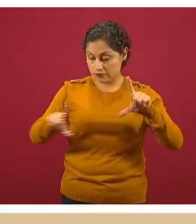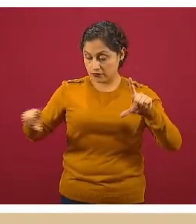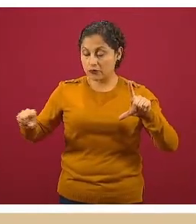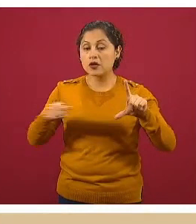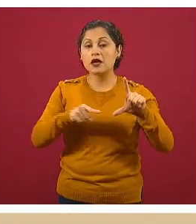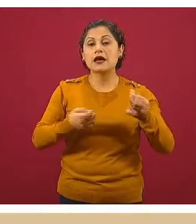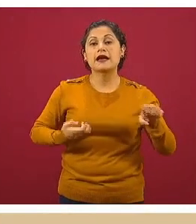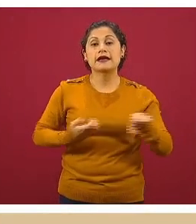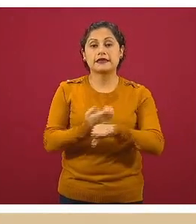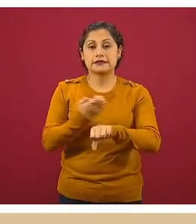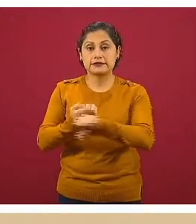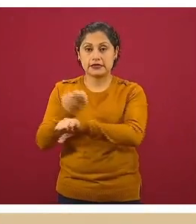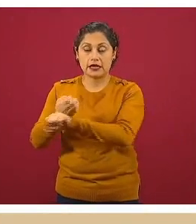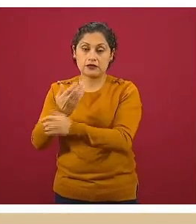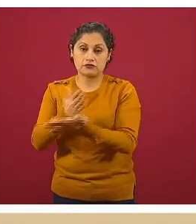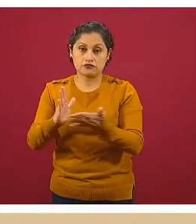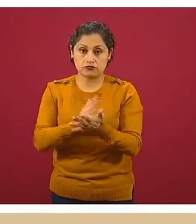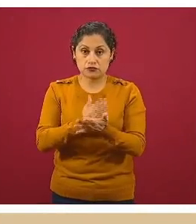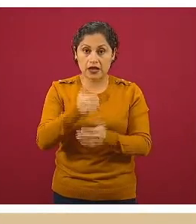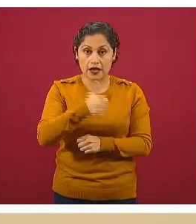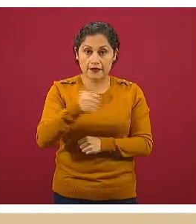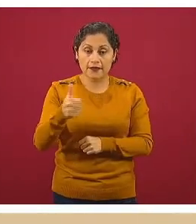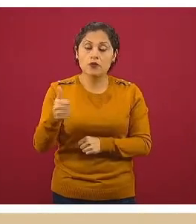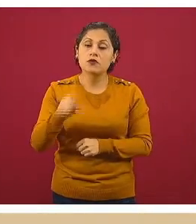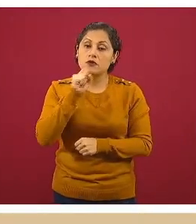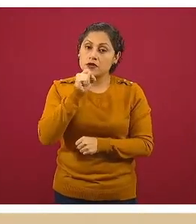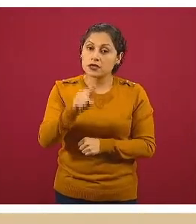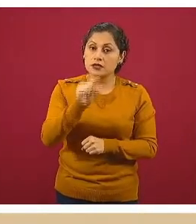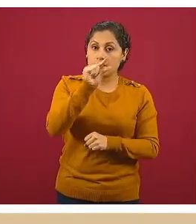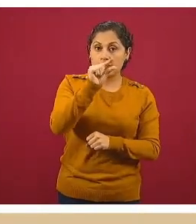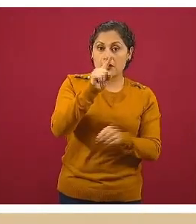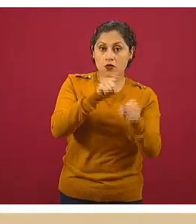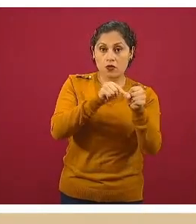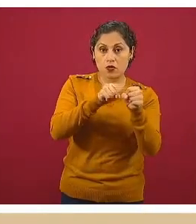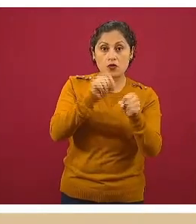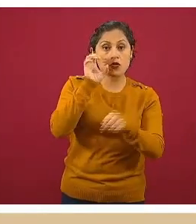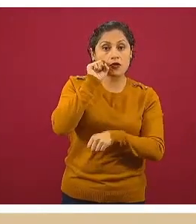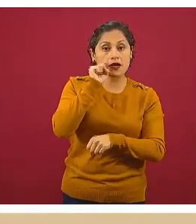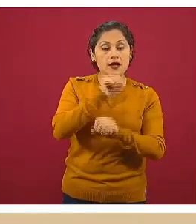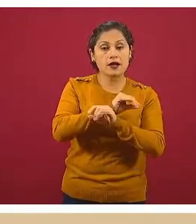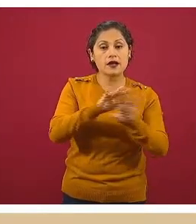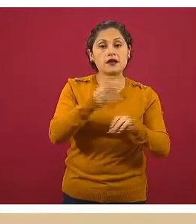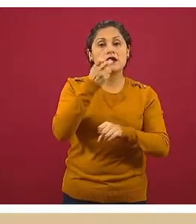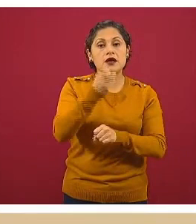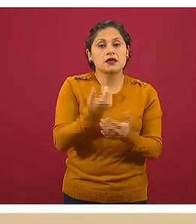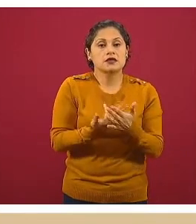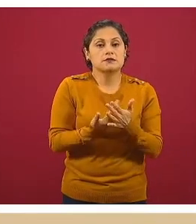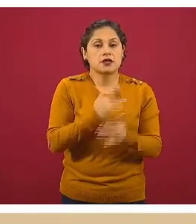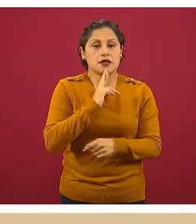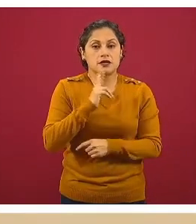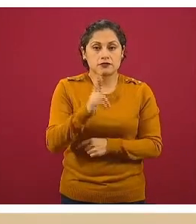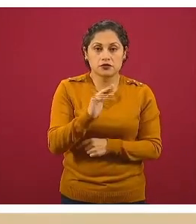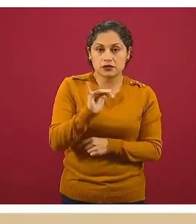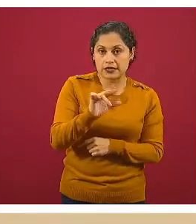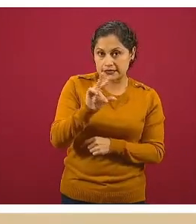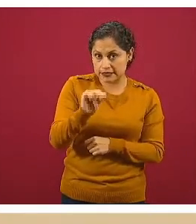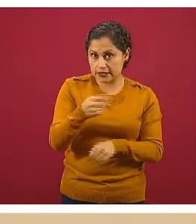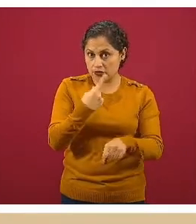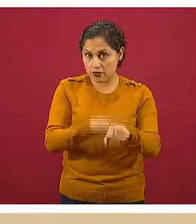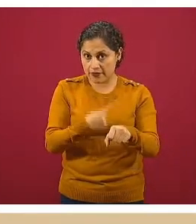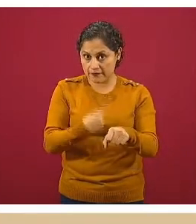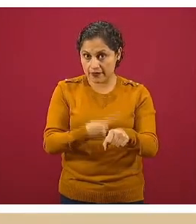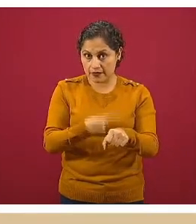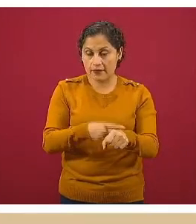como también en dónde podemos esperar todavía que se confirmen más defunciones, dado que hay 726 que tienen pendiente un